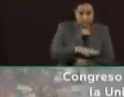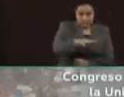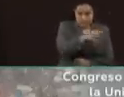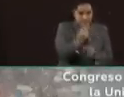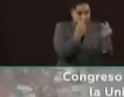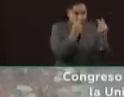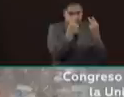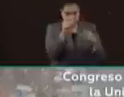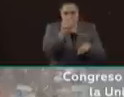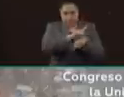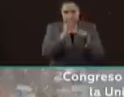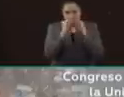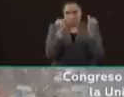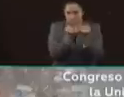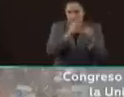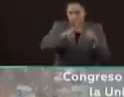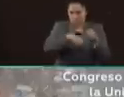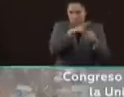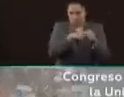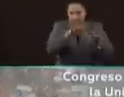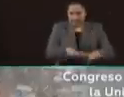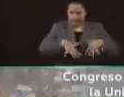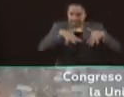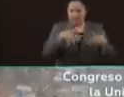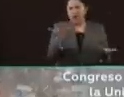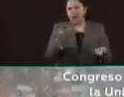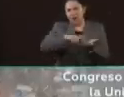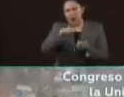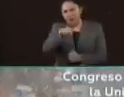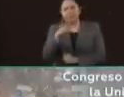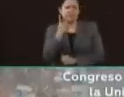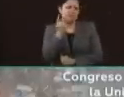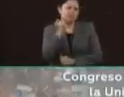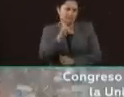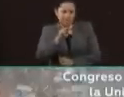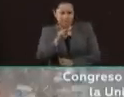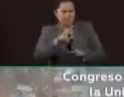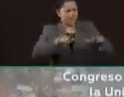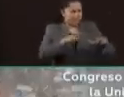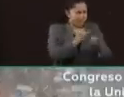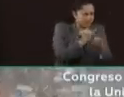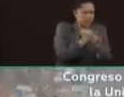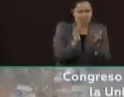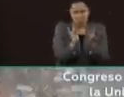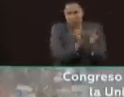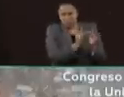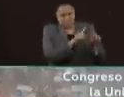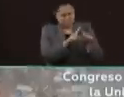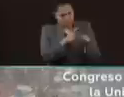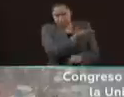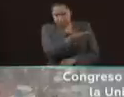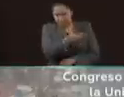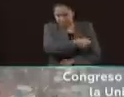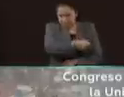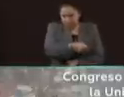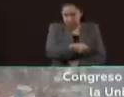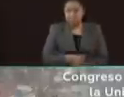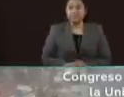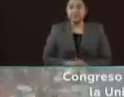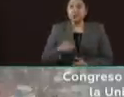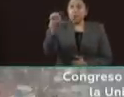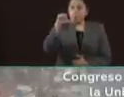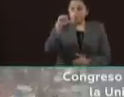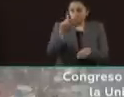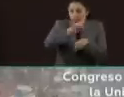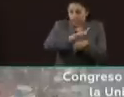esta sesión ordinaria a través de los diferentes medios de comunicación, plataformas y redes sociales. El día de hoy inicia una